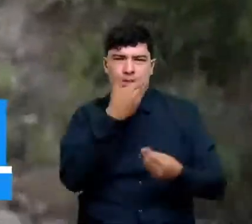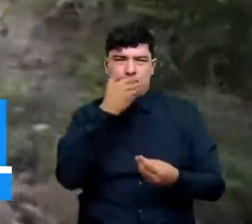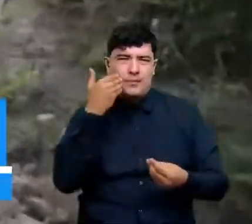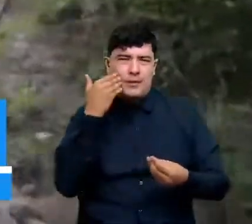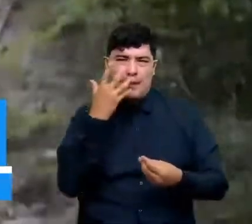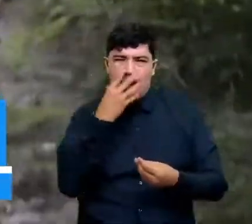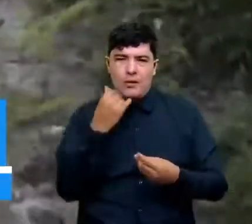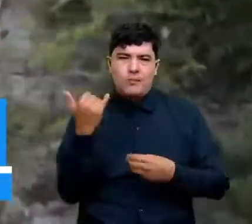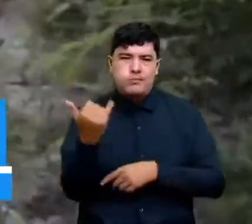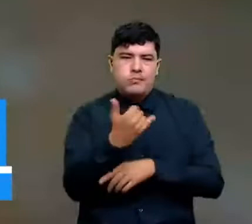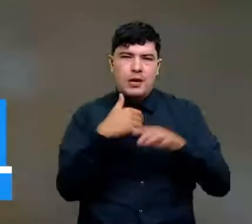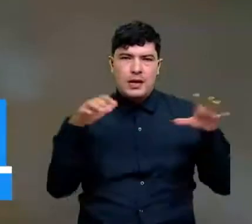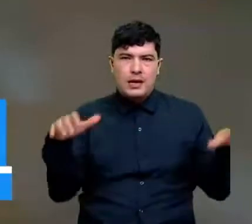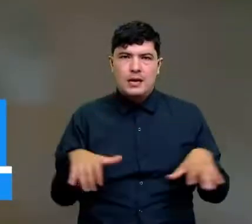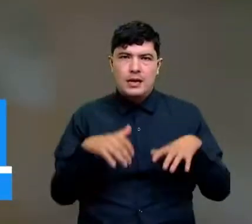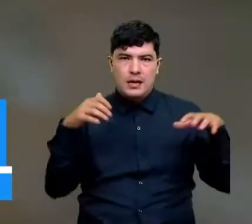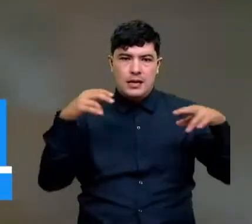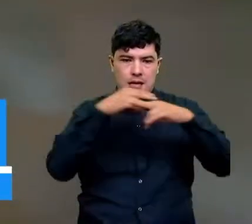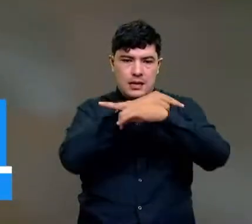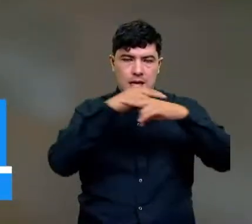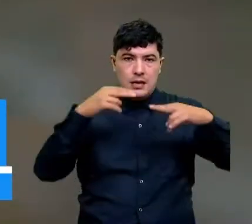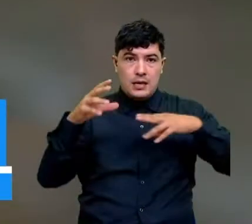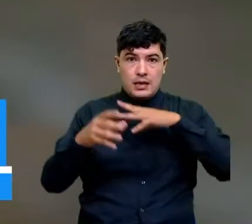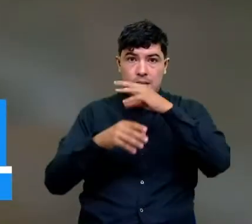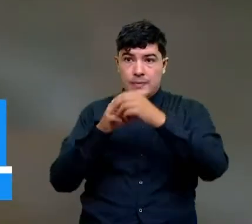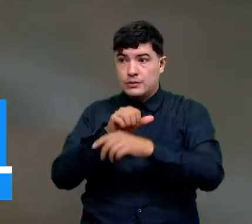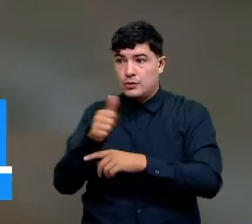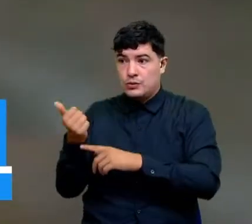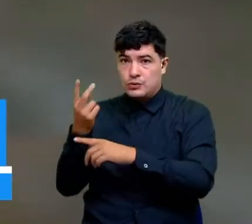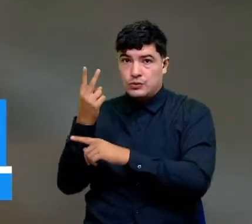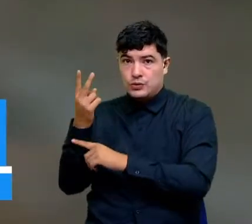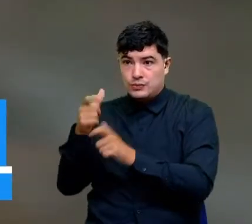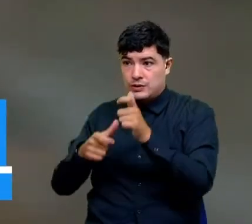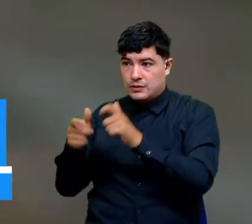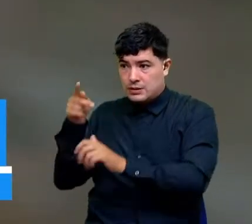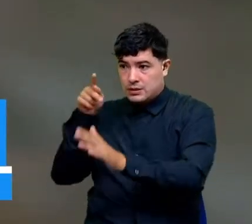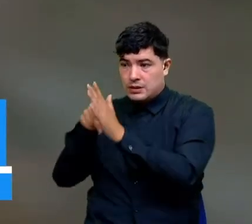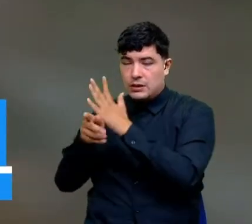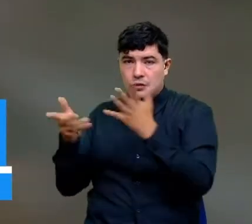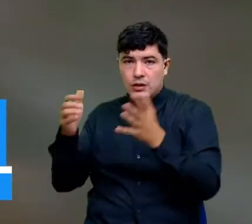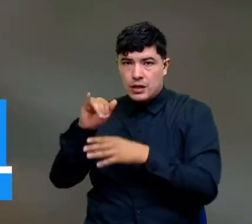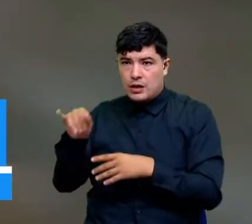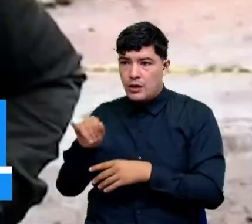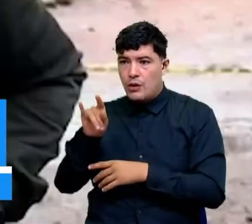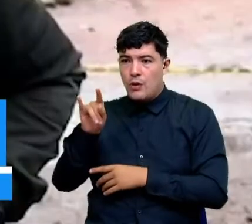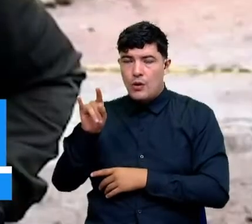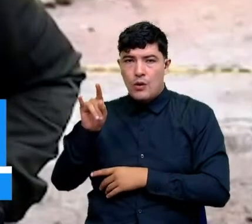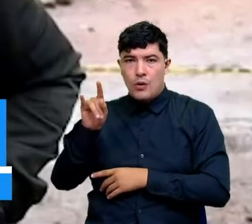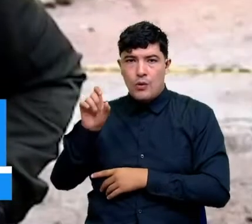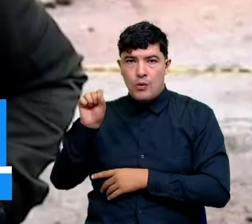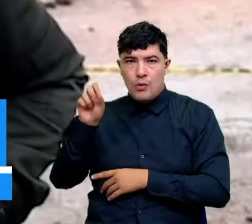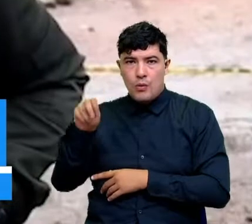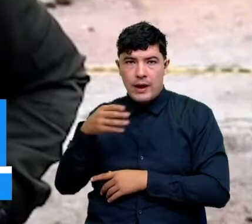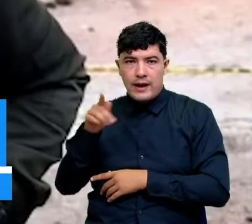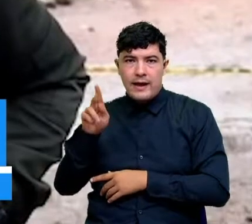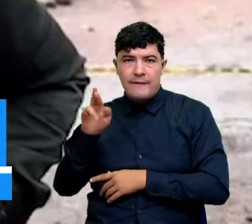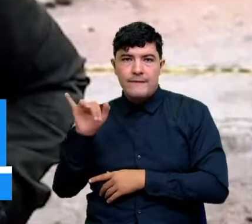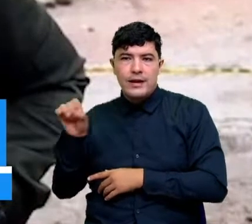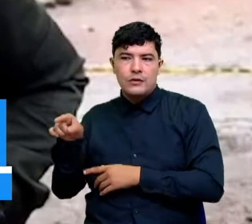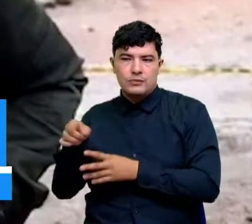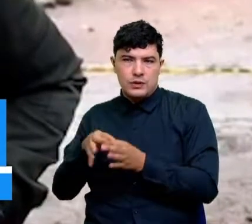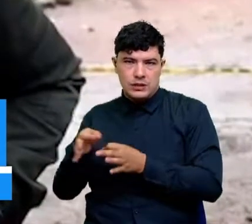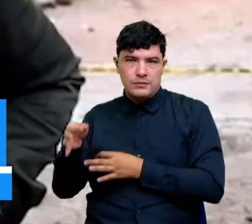zona de frontera. Otras dos muertes se registraron en el corregimiento de Juan Frío, en Villa del Rosario. El hallazgo de